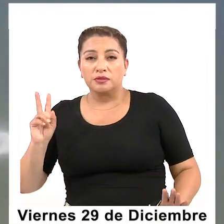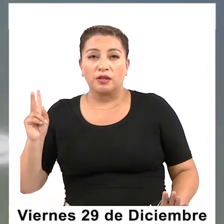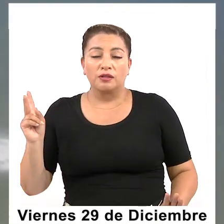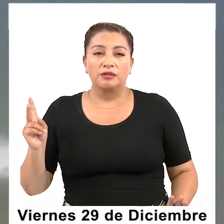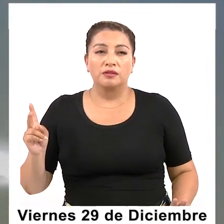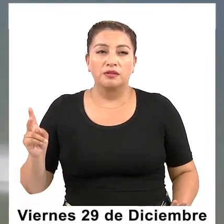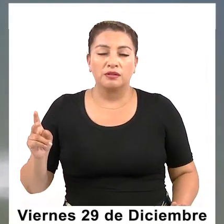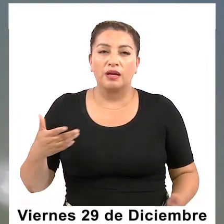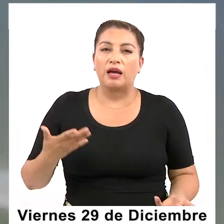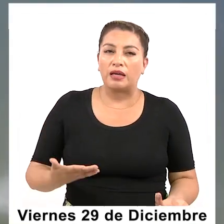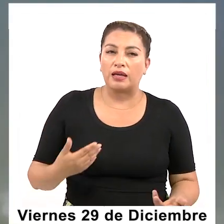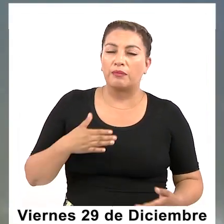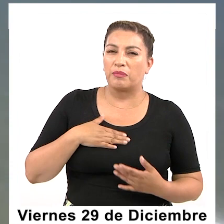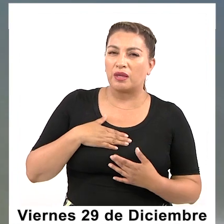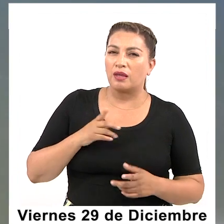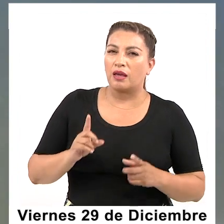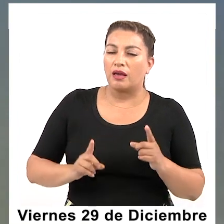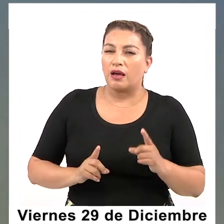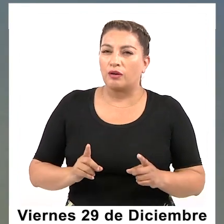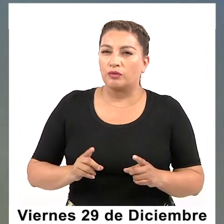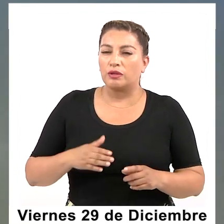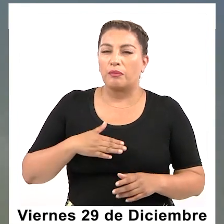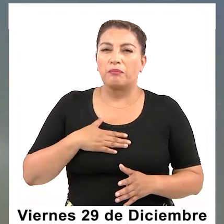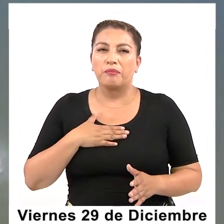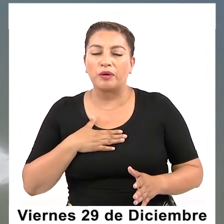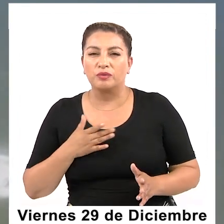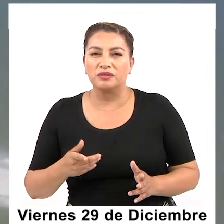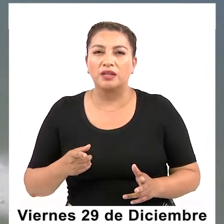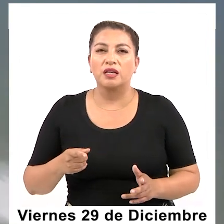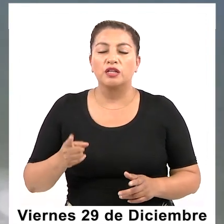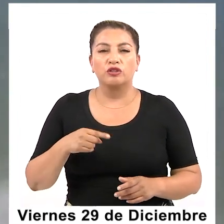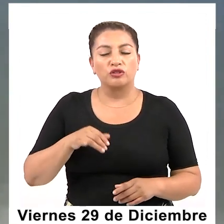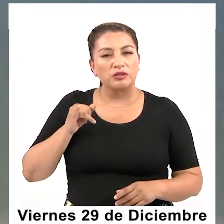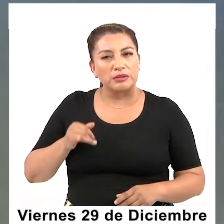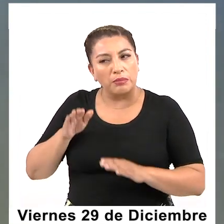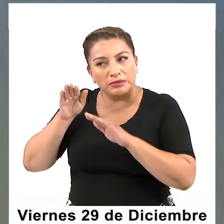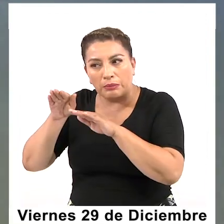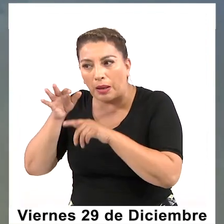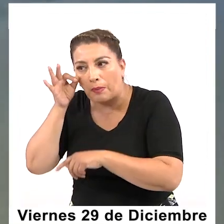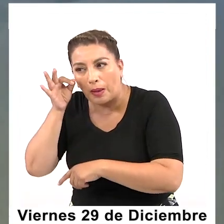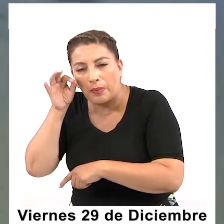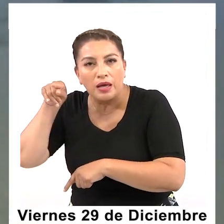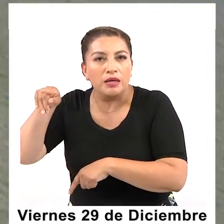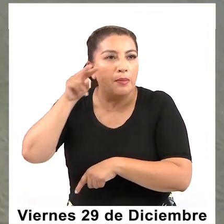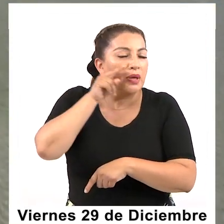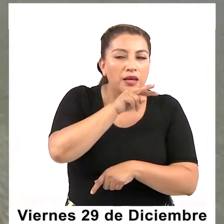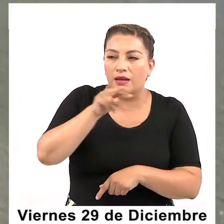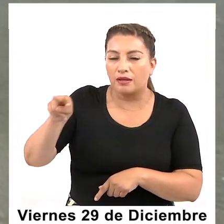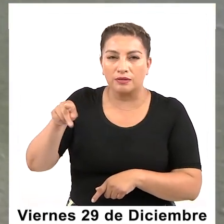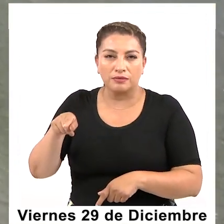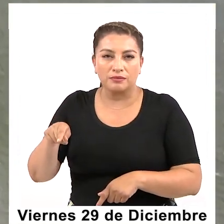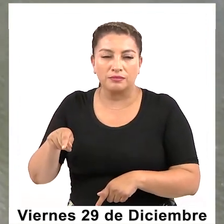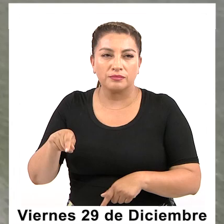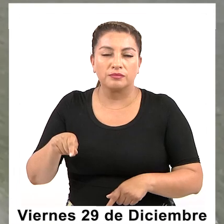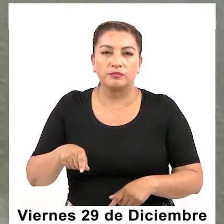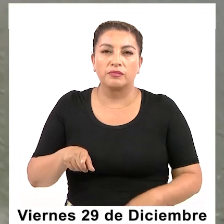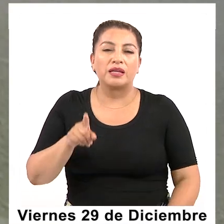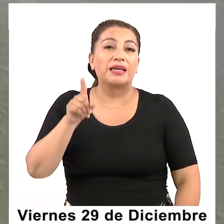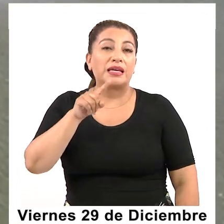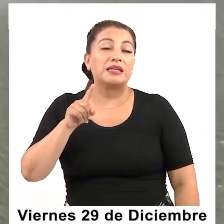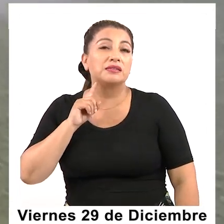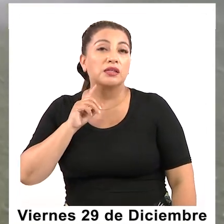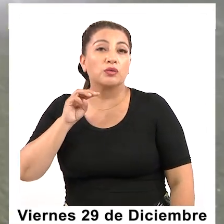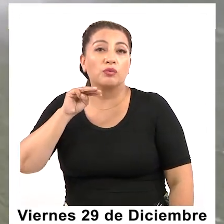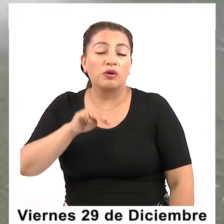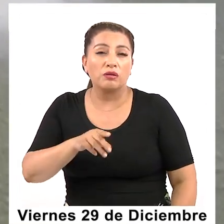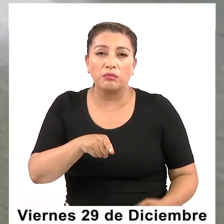hay un dejo que a mí me deja este gusto amargo. Yo creo que hay que estar muy encima de este acuerdo, porque Soquimich es más que Ponce